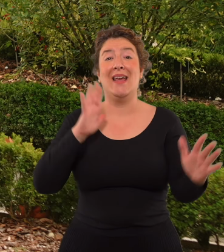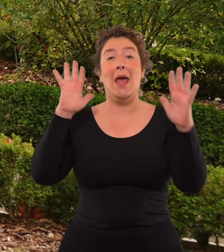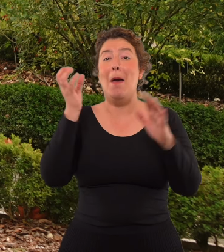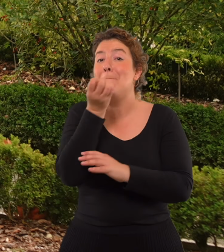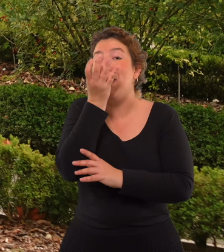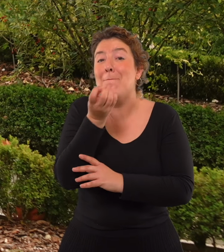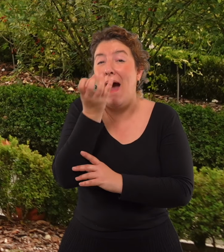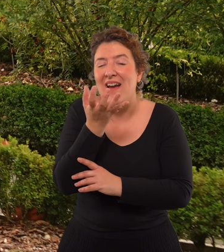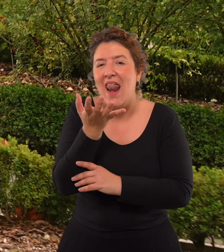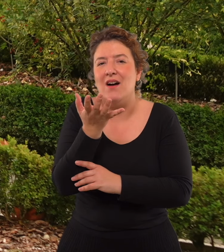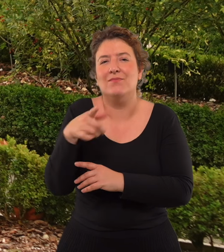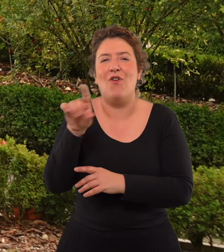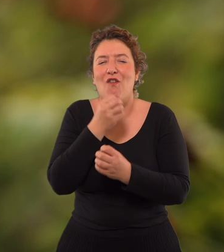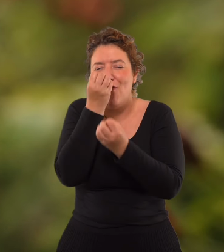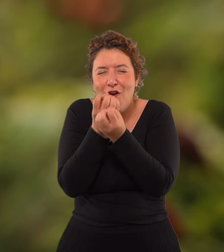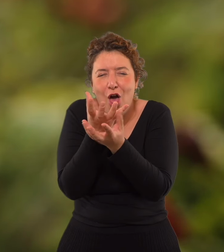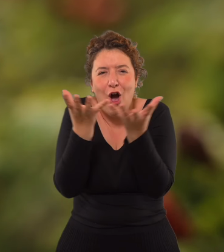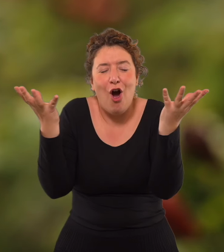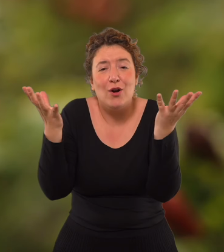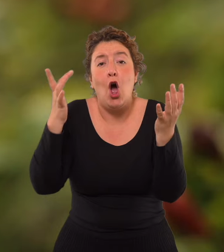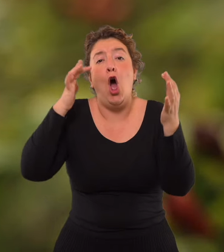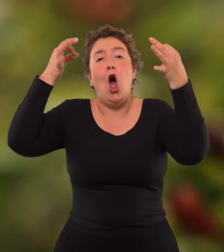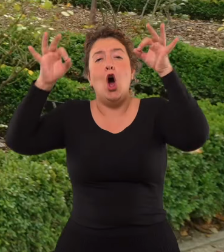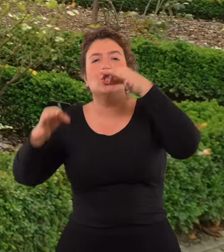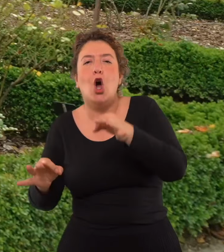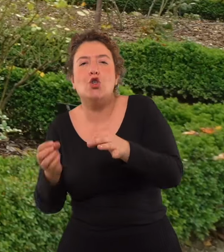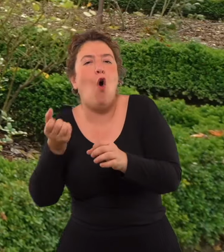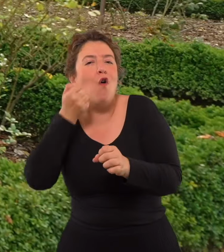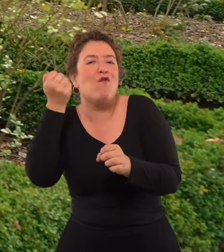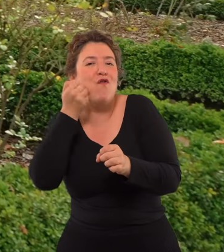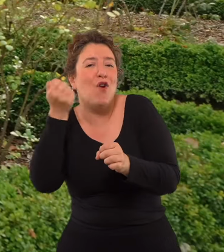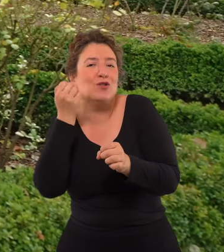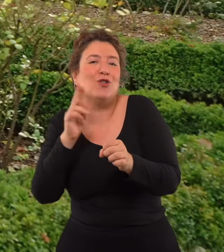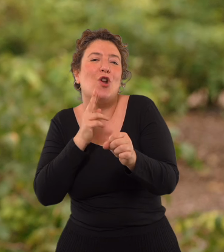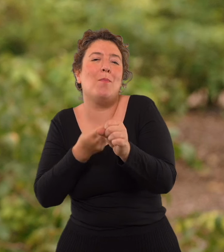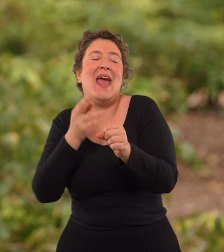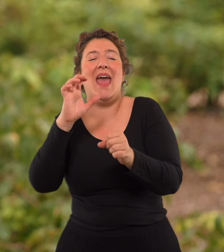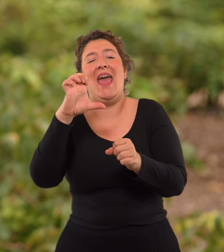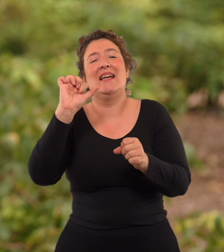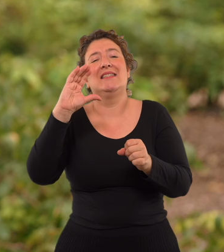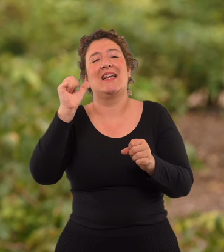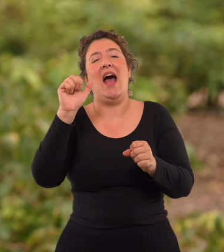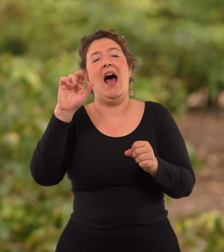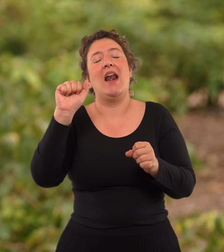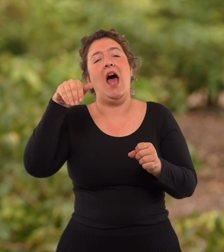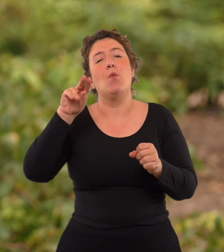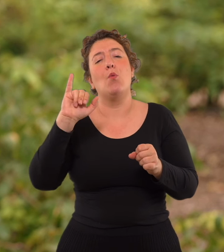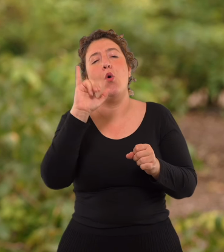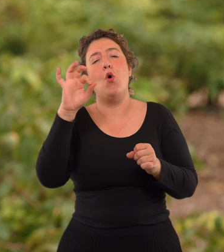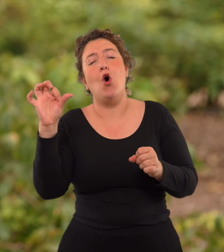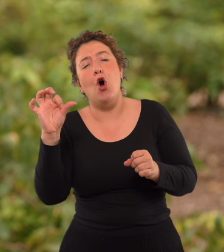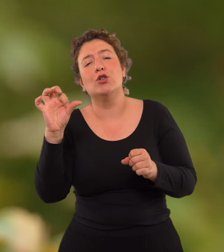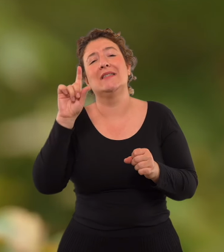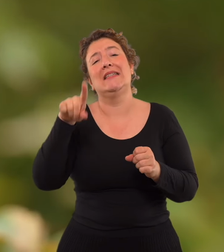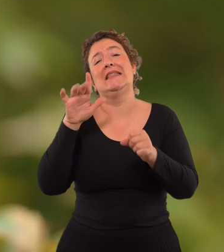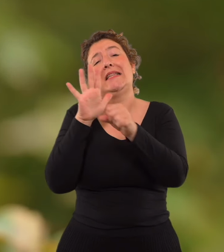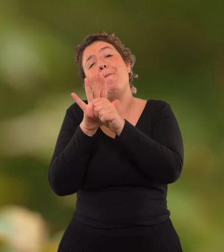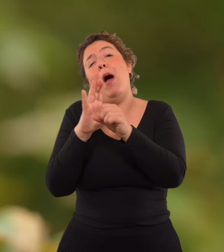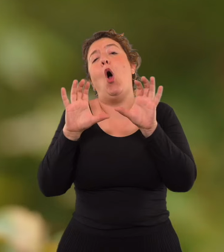En primavera destaca la floración y en otoño sus frutos, llamados escaramujos o tapaculos, que tienen propiedades astringentes